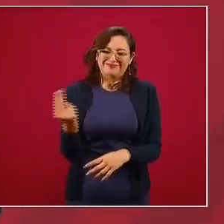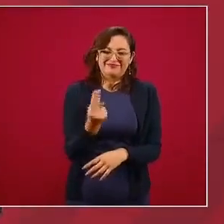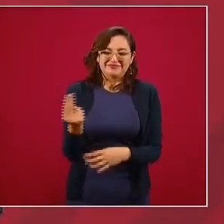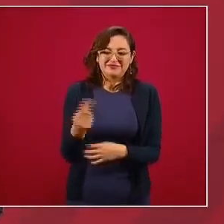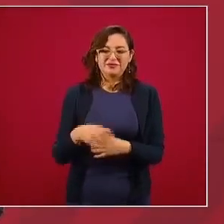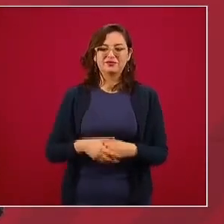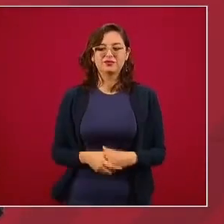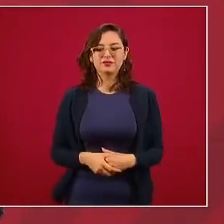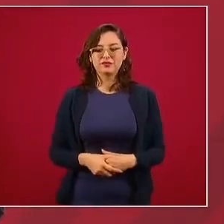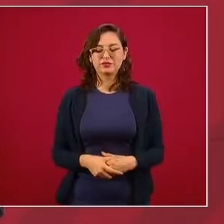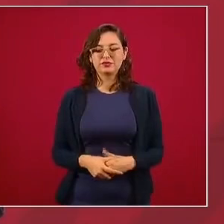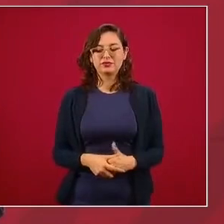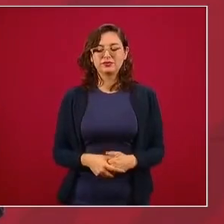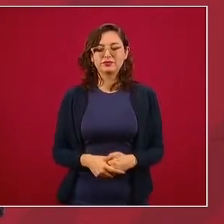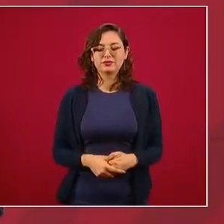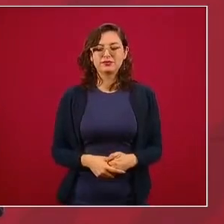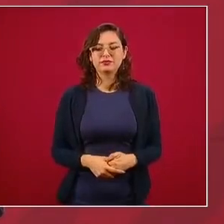previas